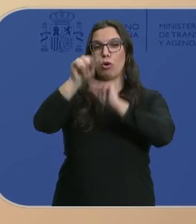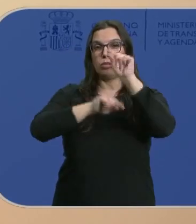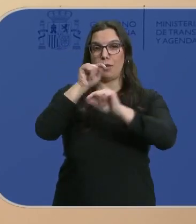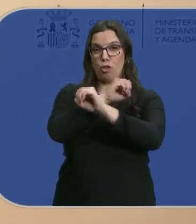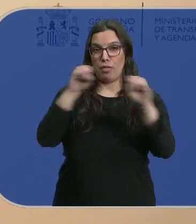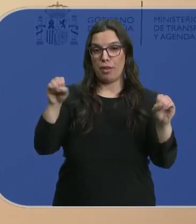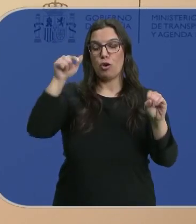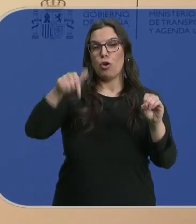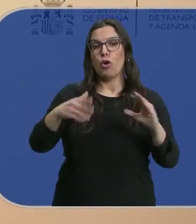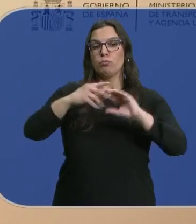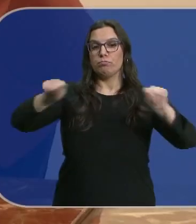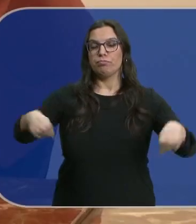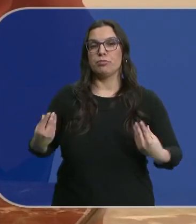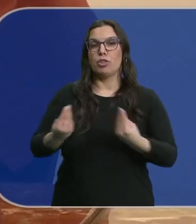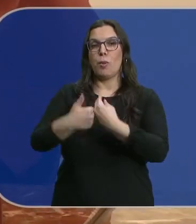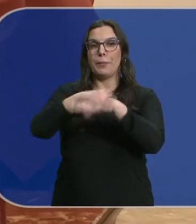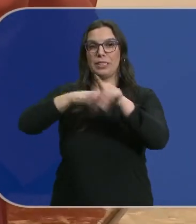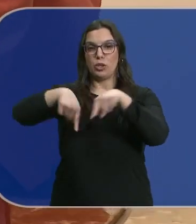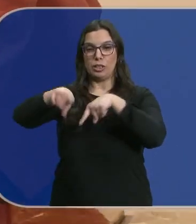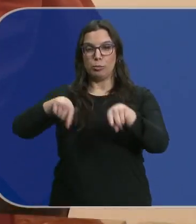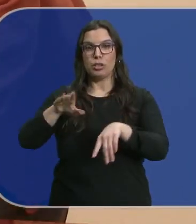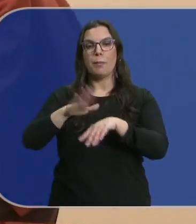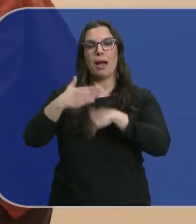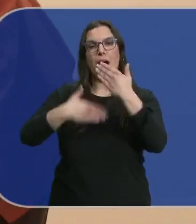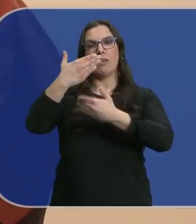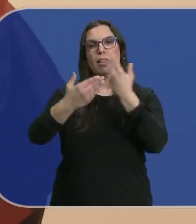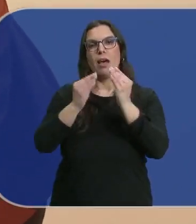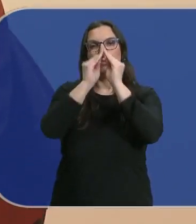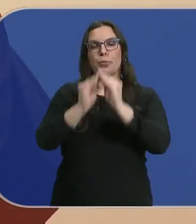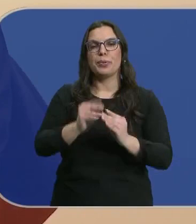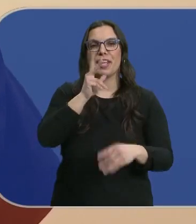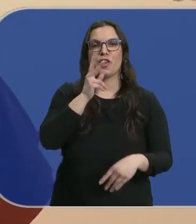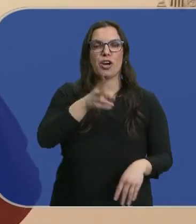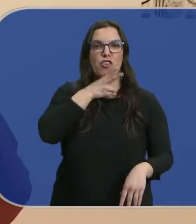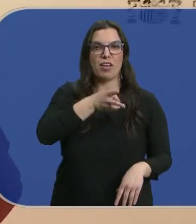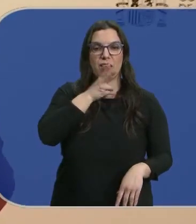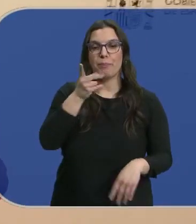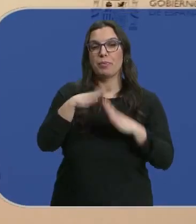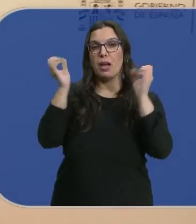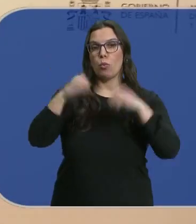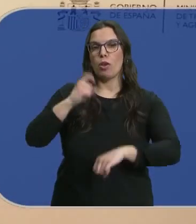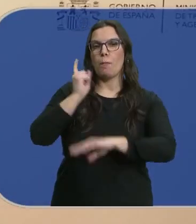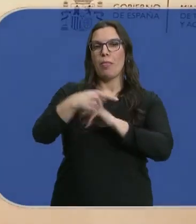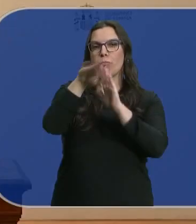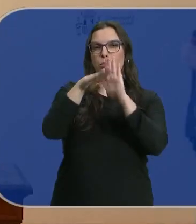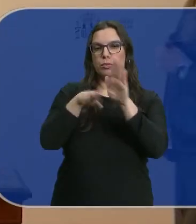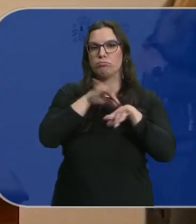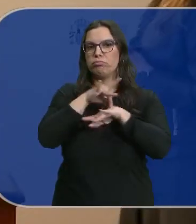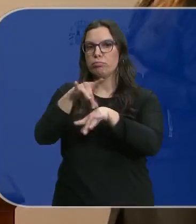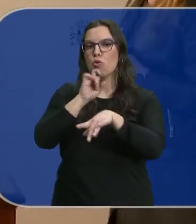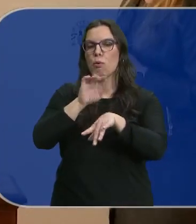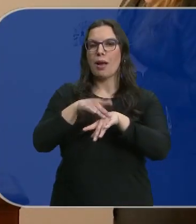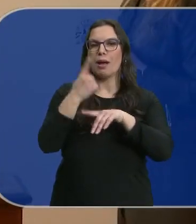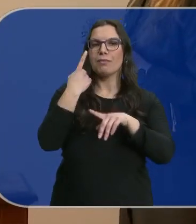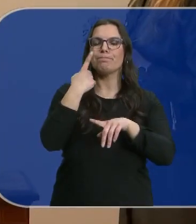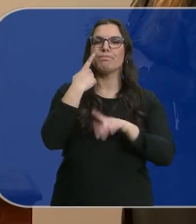mañana ha firmado una alianza con el Ministerio de Transportes para avanzar en el desarrollo del hidrógeno verde. El acuerdo marca la hoja de ruta para establecer